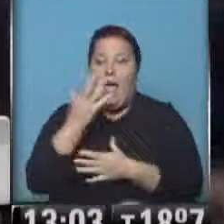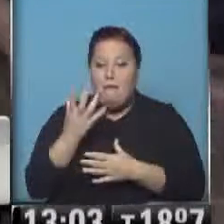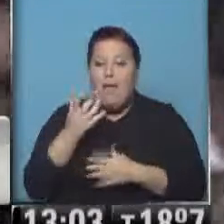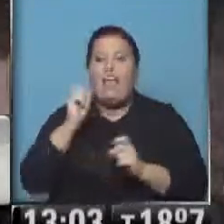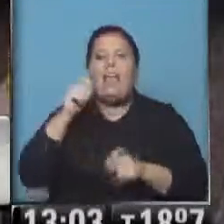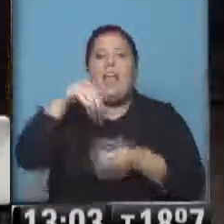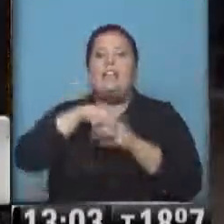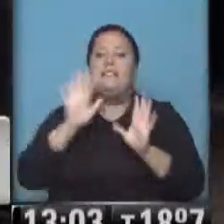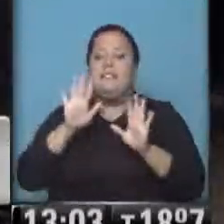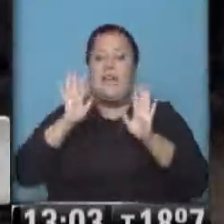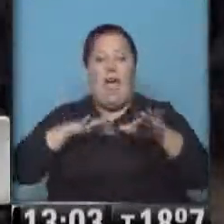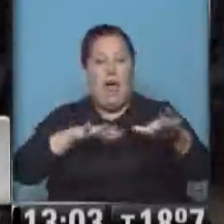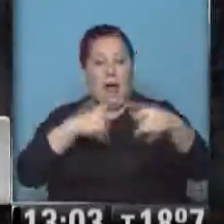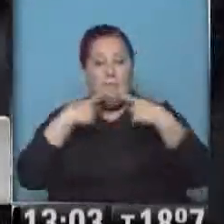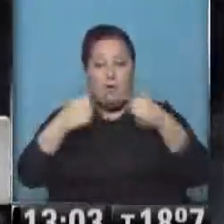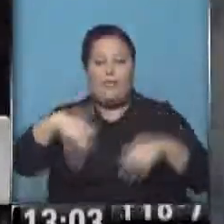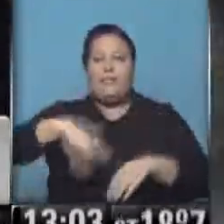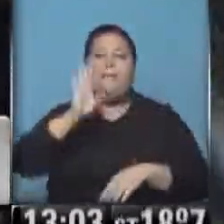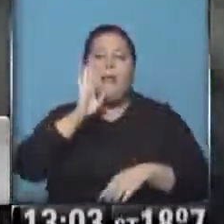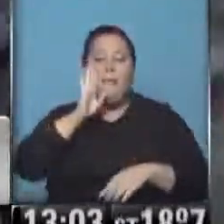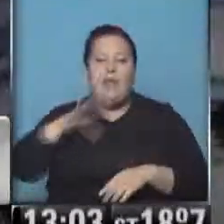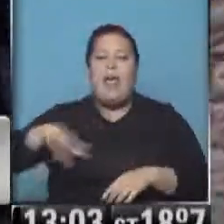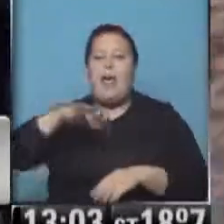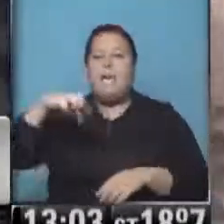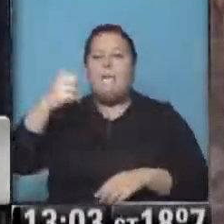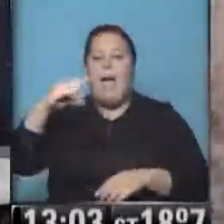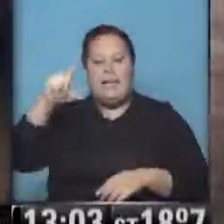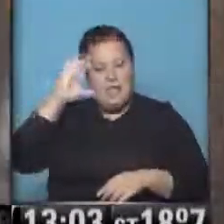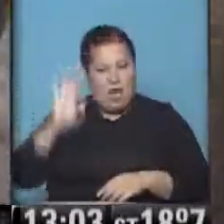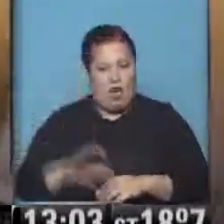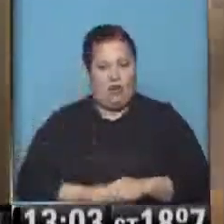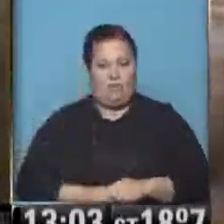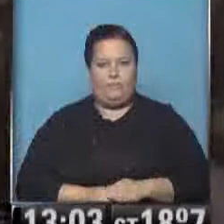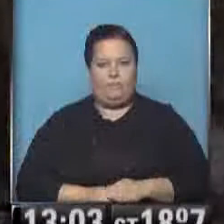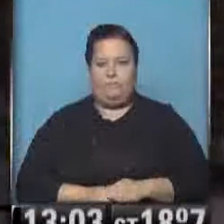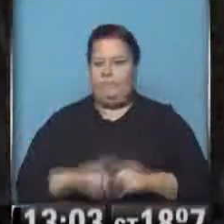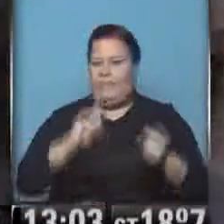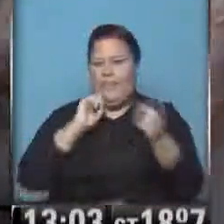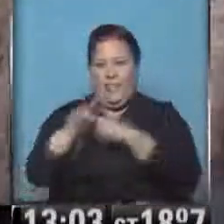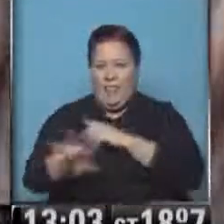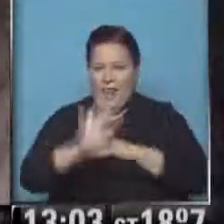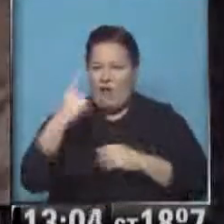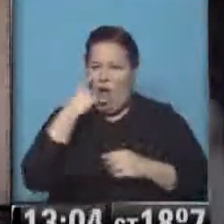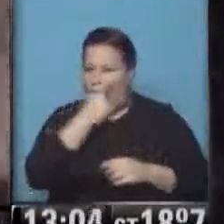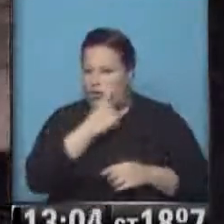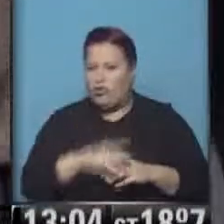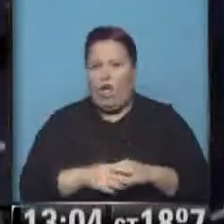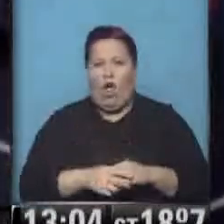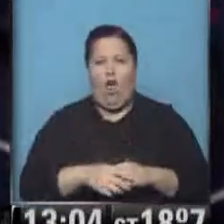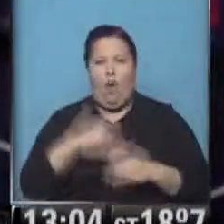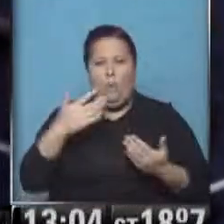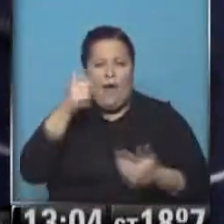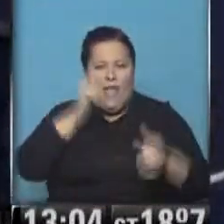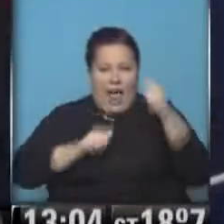quienes participaron de la protesta en Panamericana a la altura de Pacheco. Tiraron directamente a los ojos, pudiendo